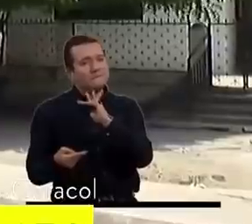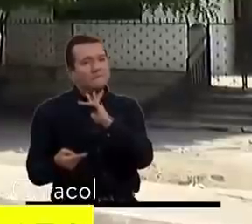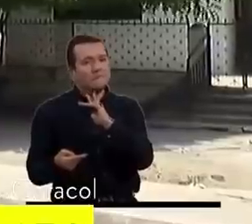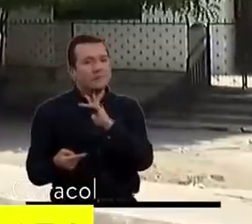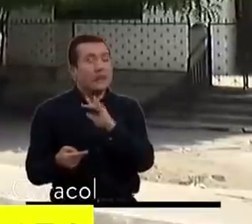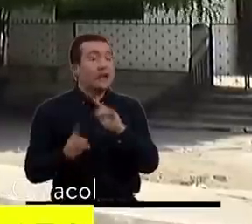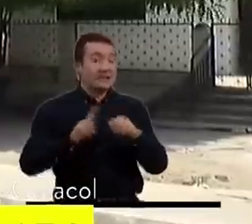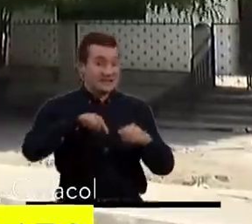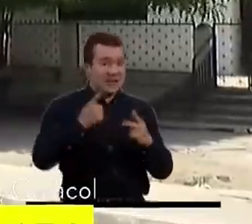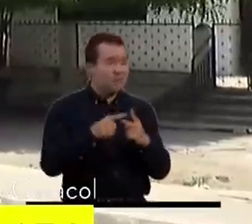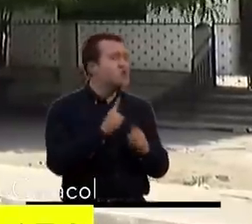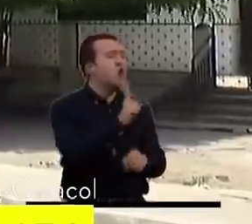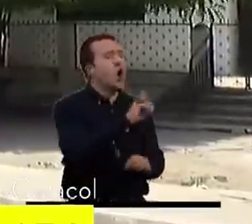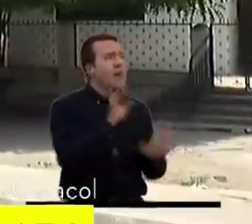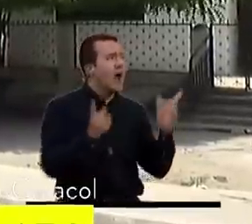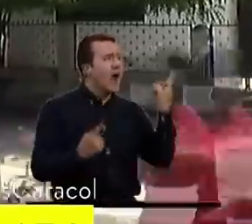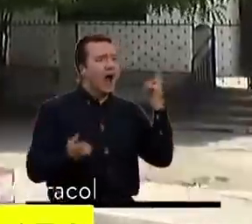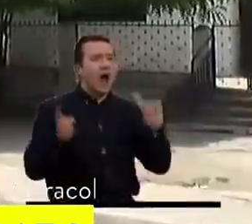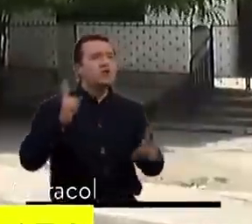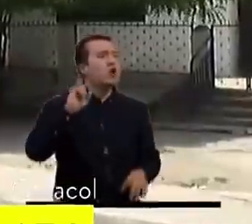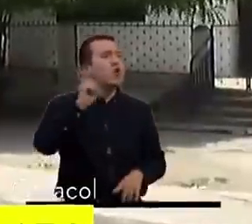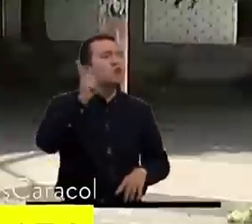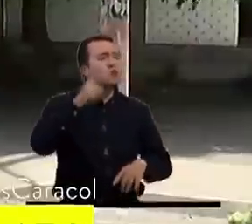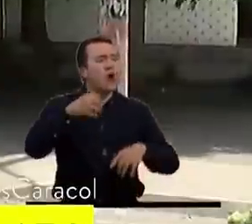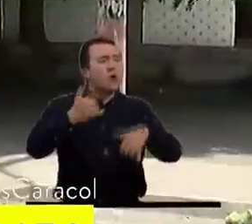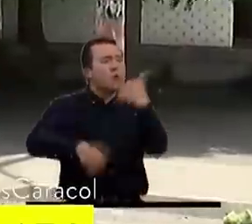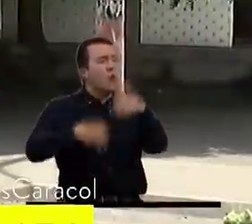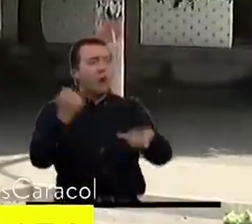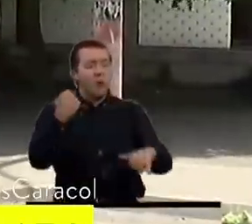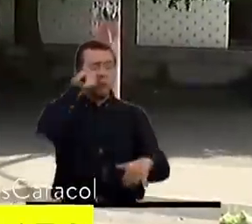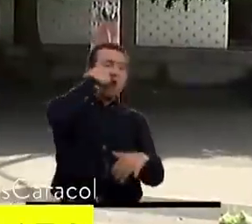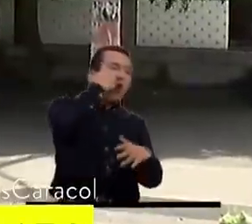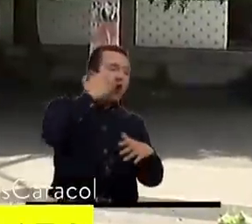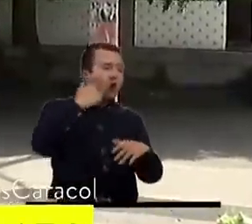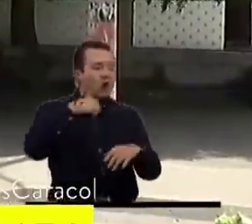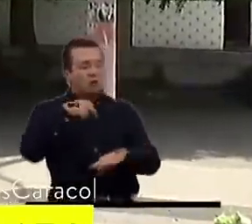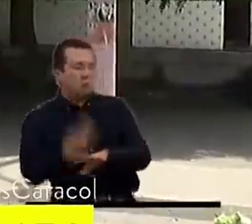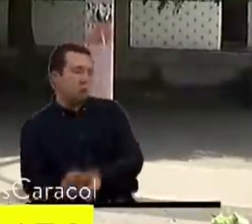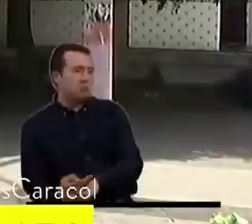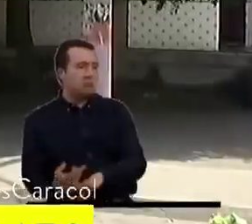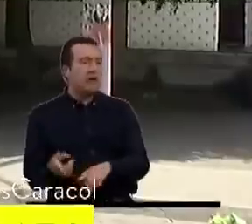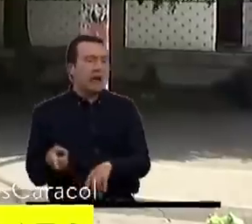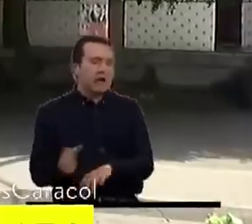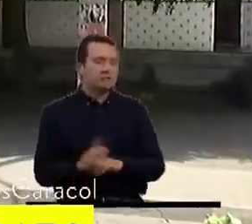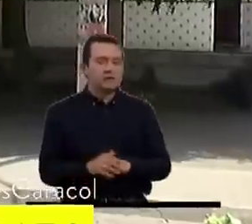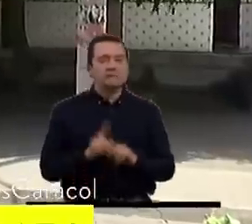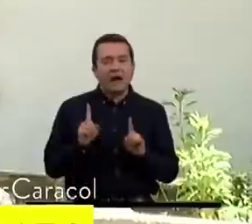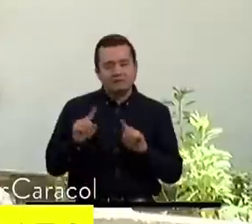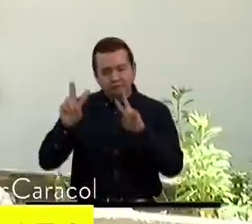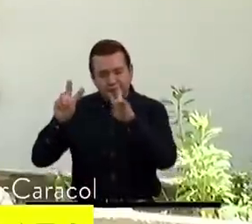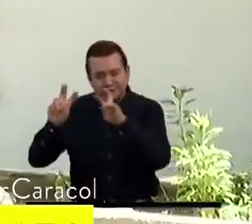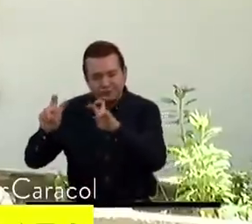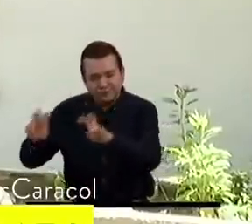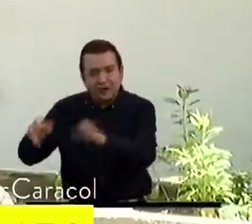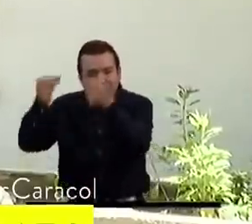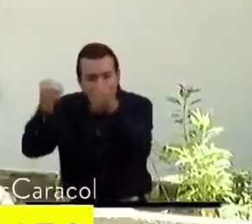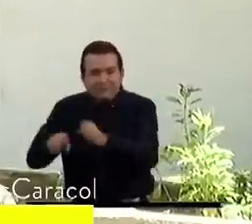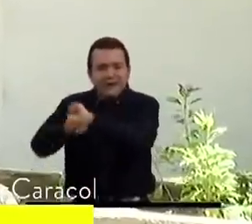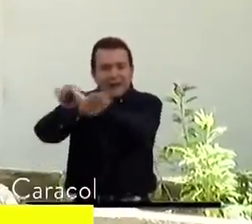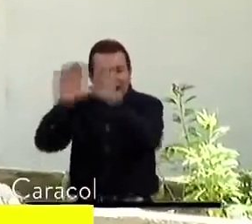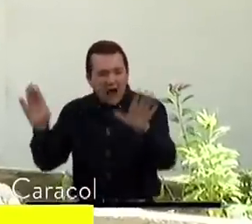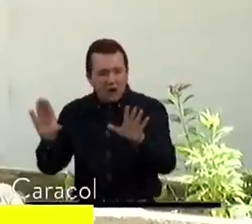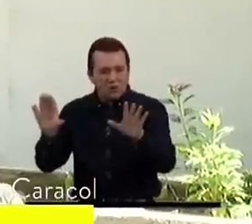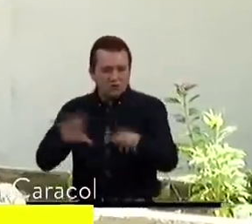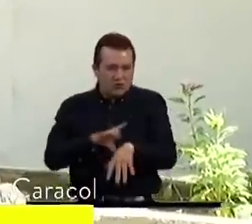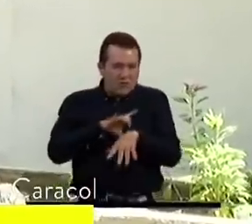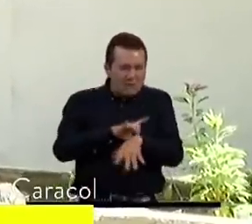niño se golpeó mientras jugaba. Sin embargo, el dictamen de medicina legal aclaró un poco más los hechos. Es valorado por medicina